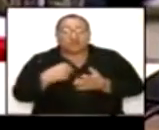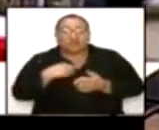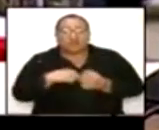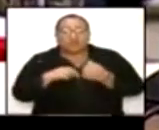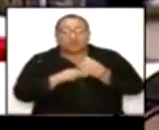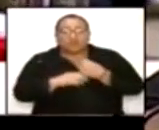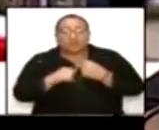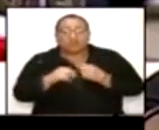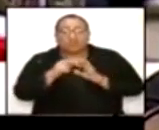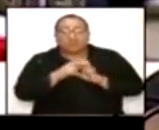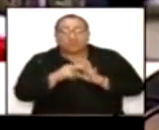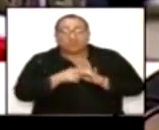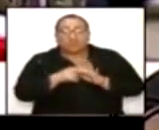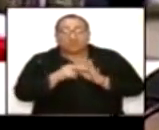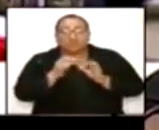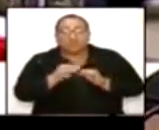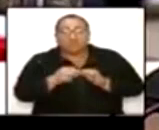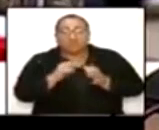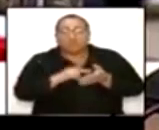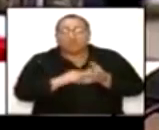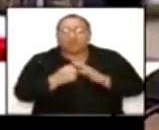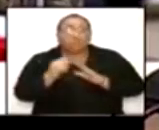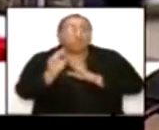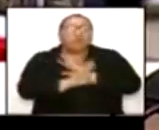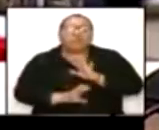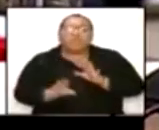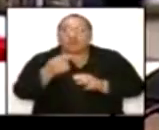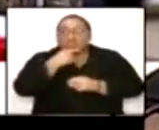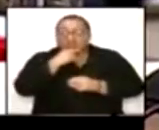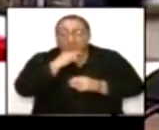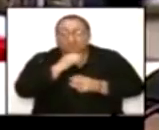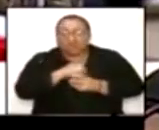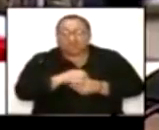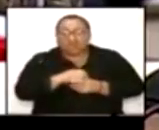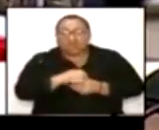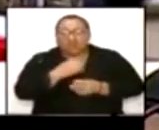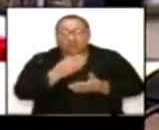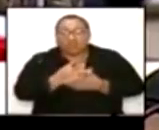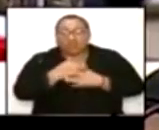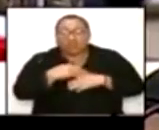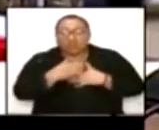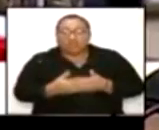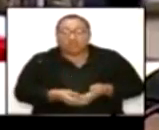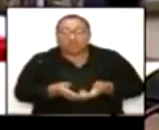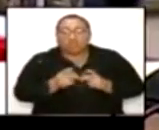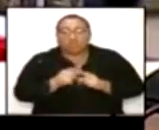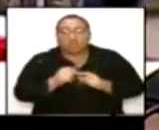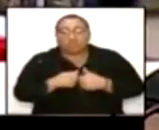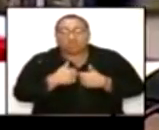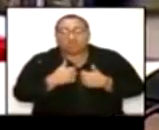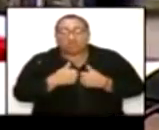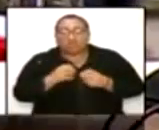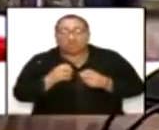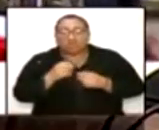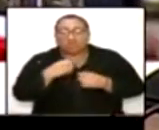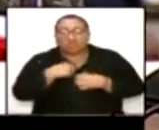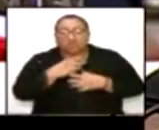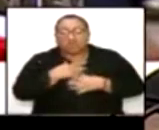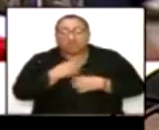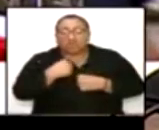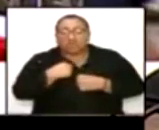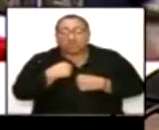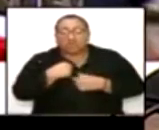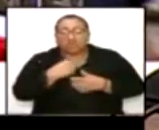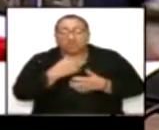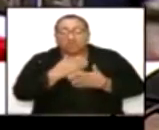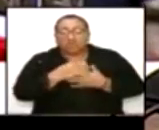una normativa que permite justamente proteger a las mujeres en condición de gestante cuando su vida o su salud corre un